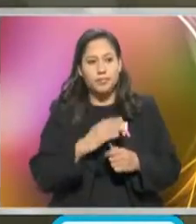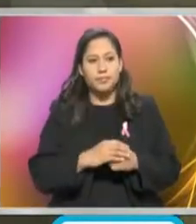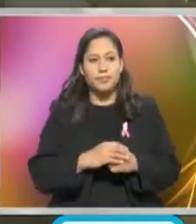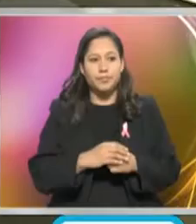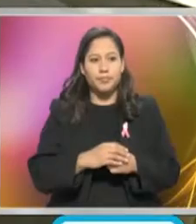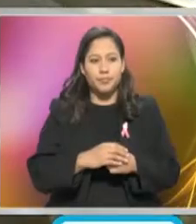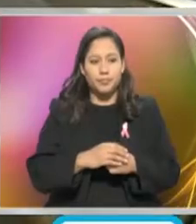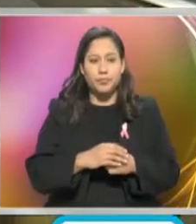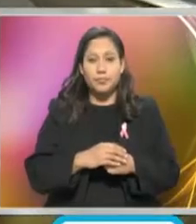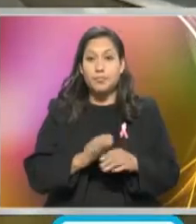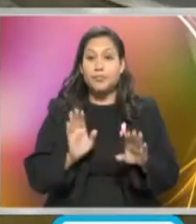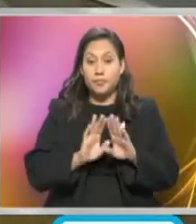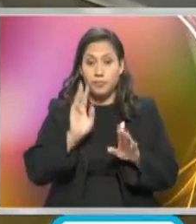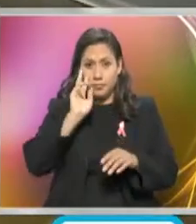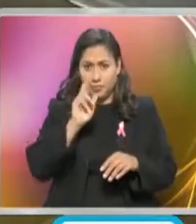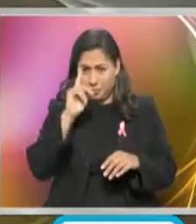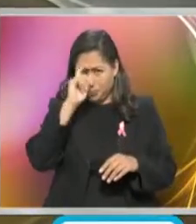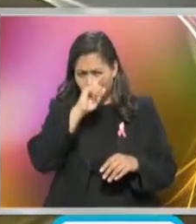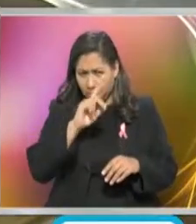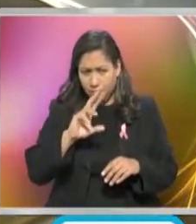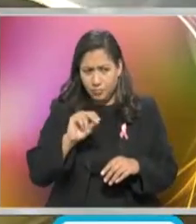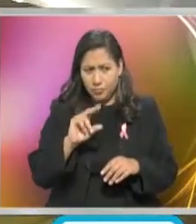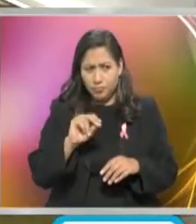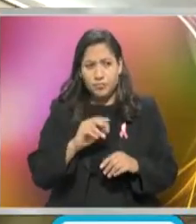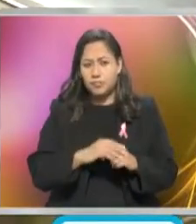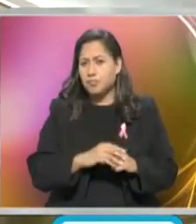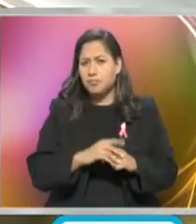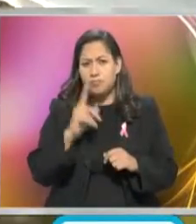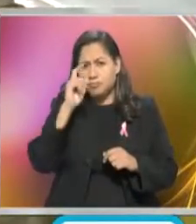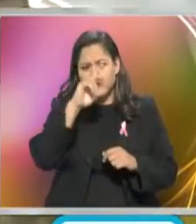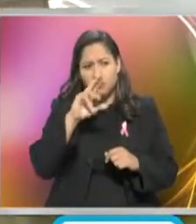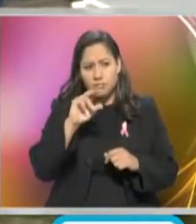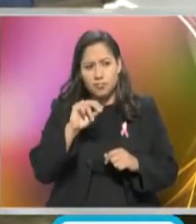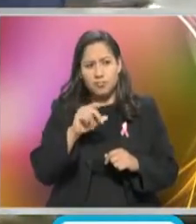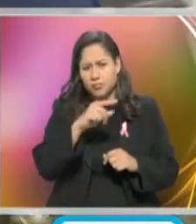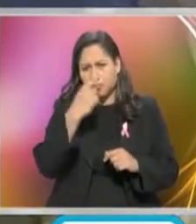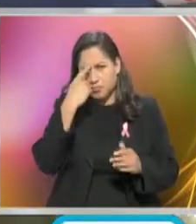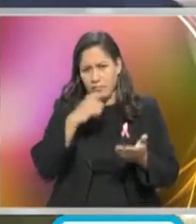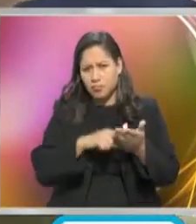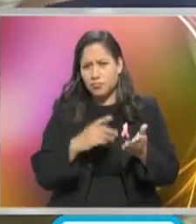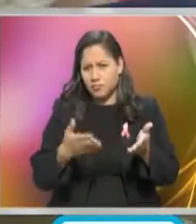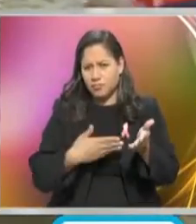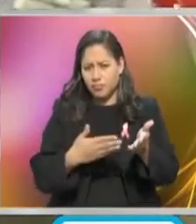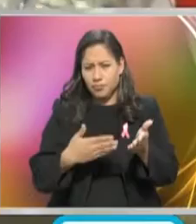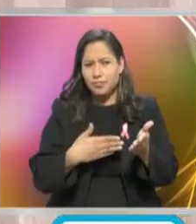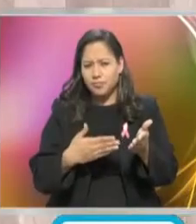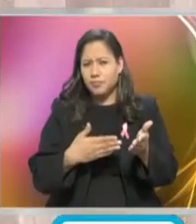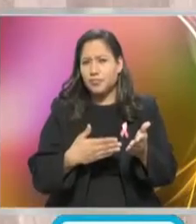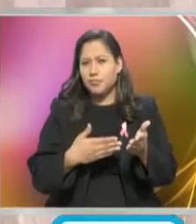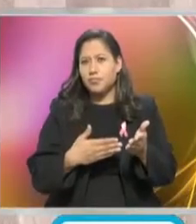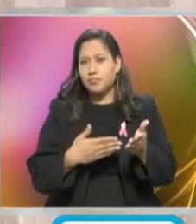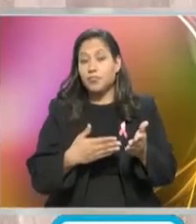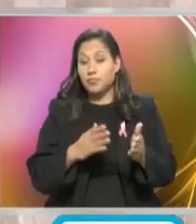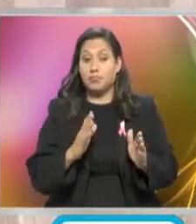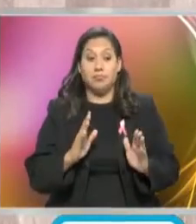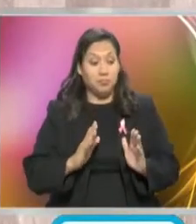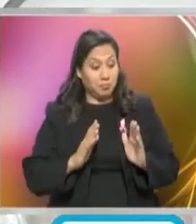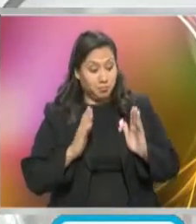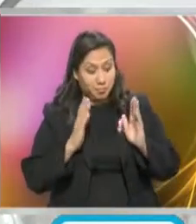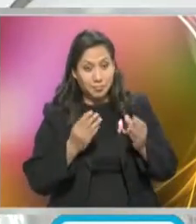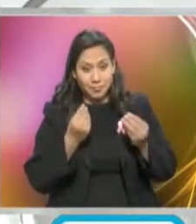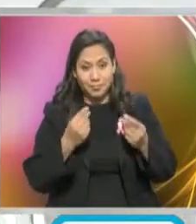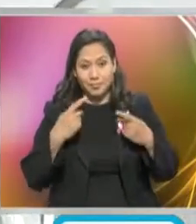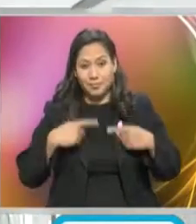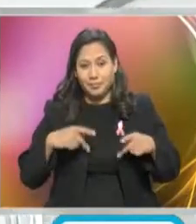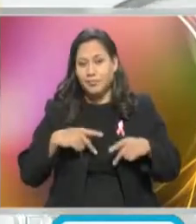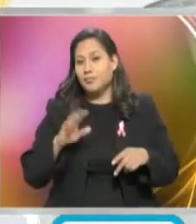Ponemos. ¿Qué tal? ¿Cómo ves? No está tan difícil, ¿no? No está tan difícil, la verdad creo que puede ser una receta que va a sorprender a muchos,